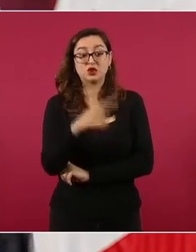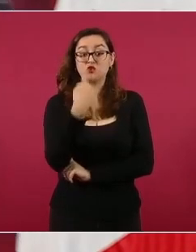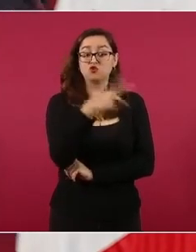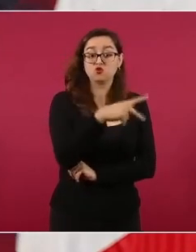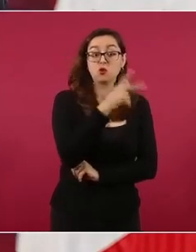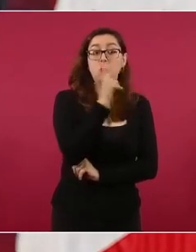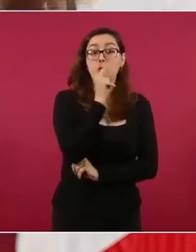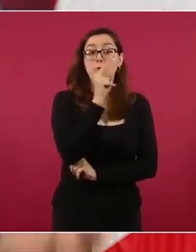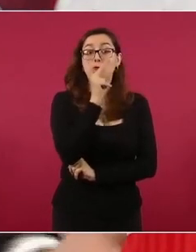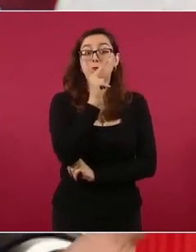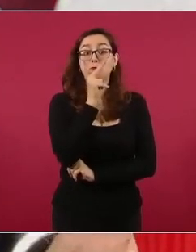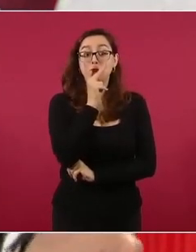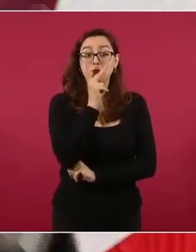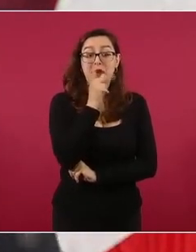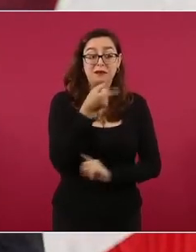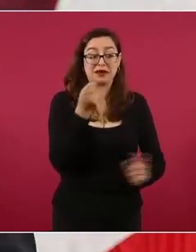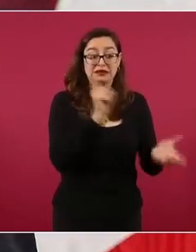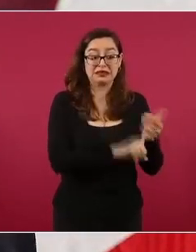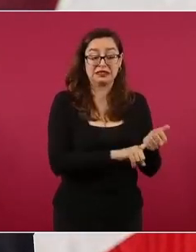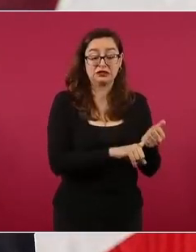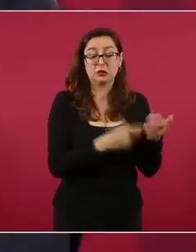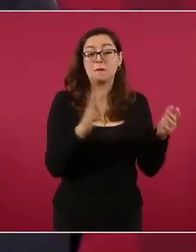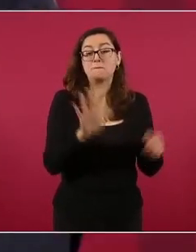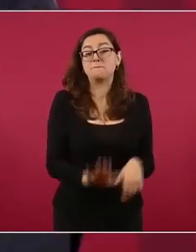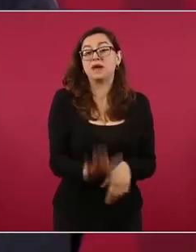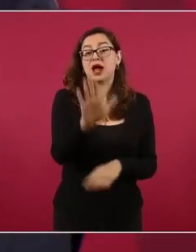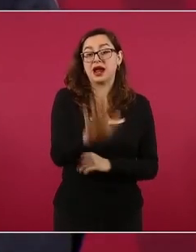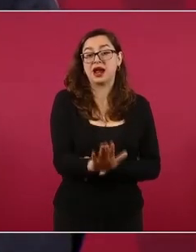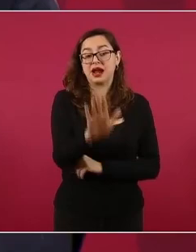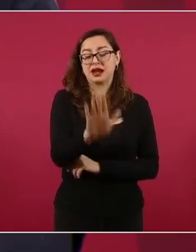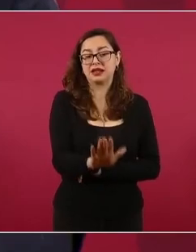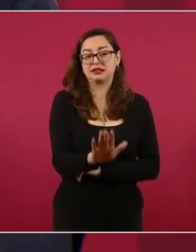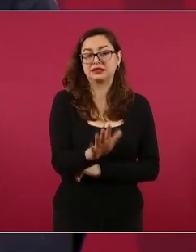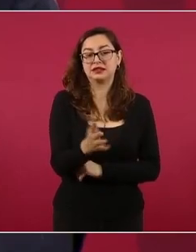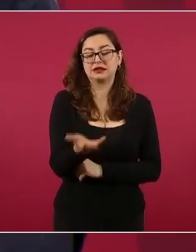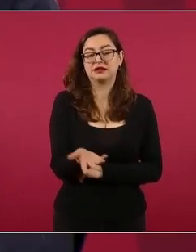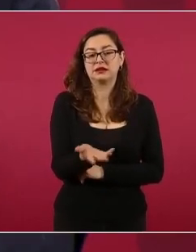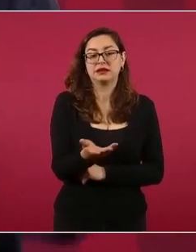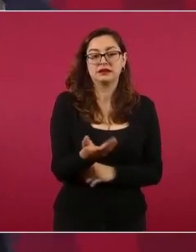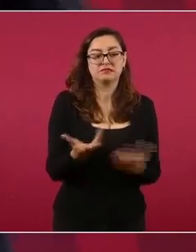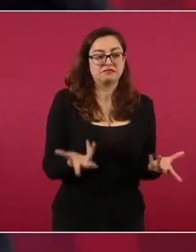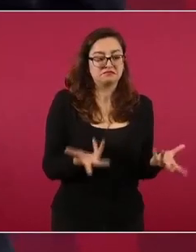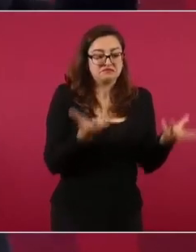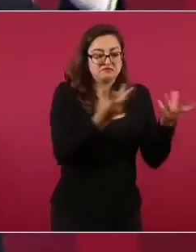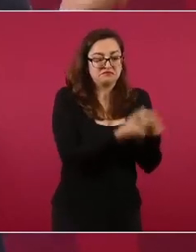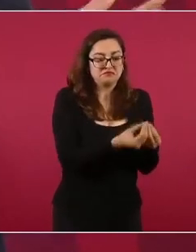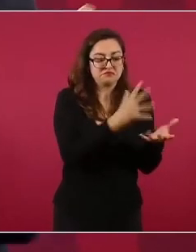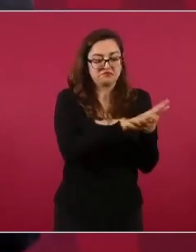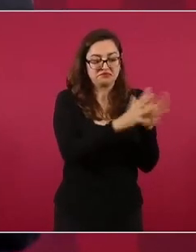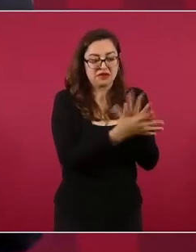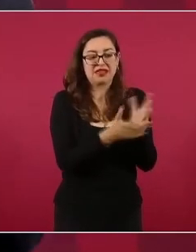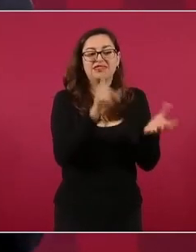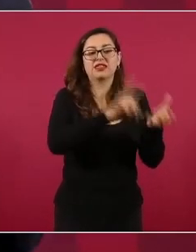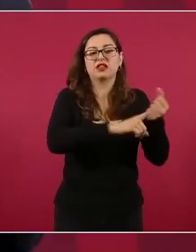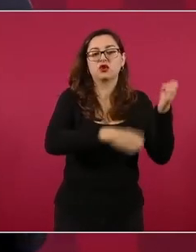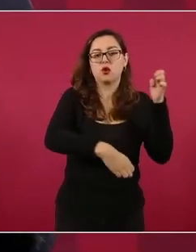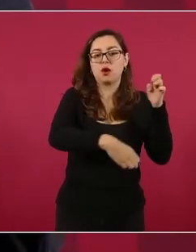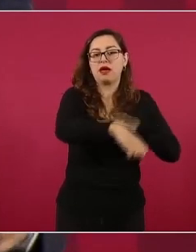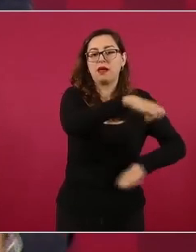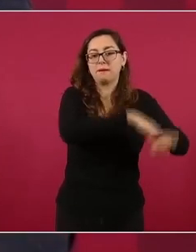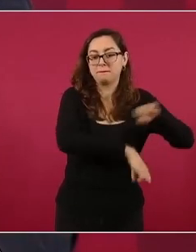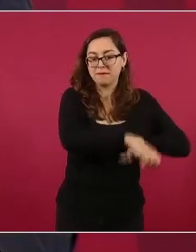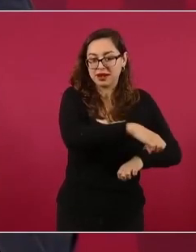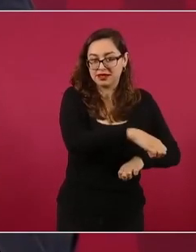pero del sector empresarial. para entendernos, pues.